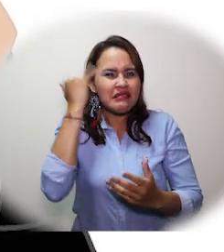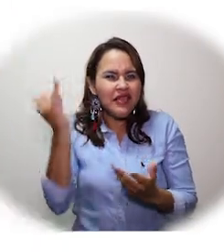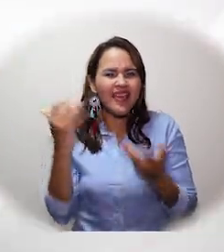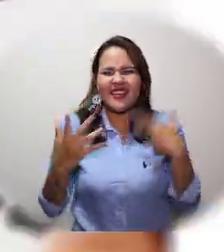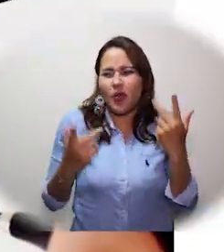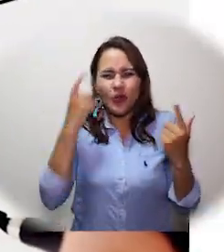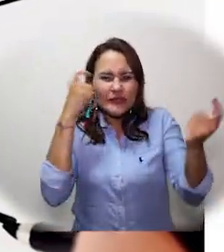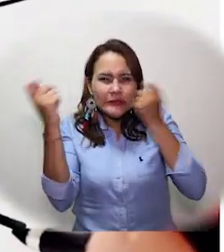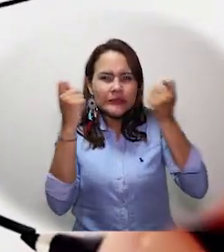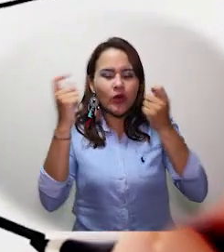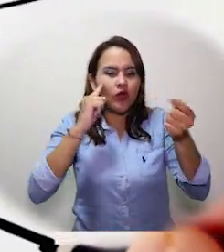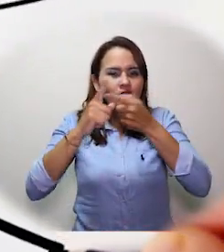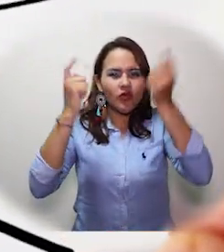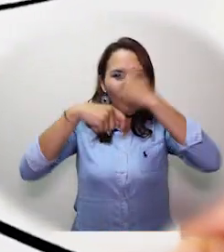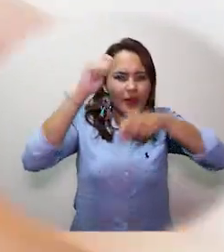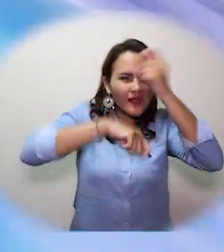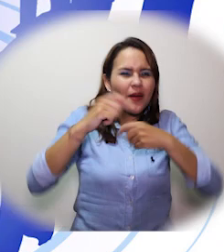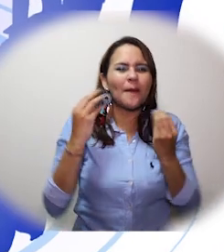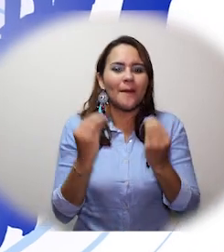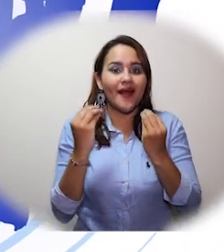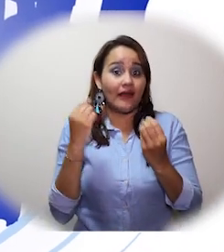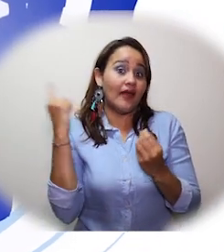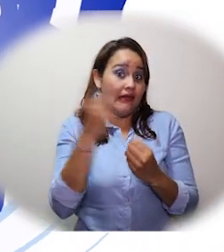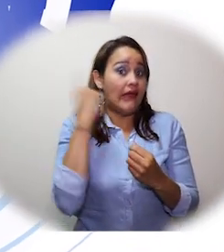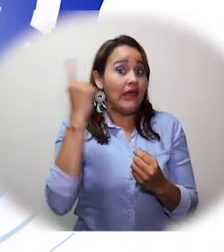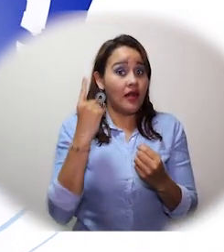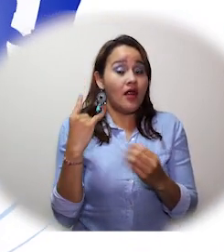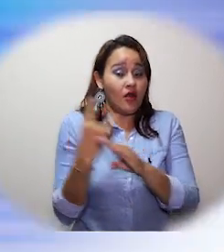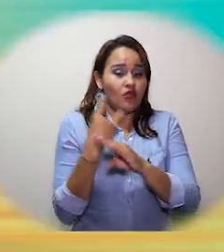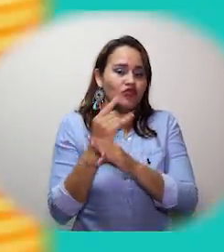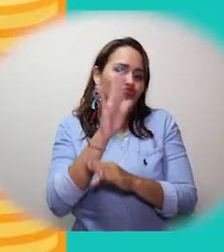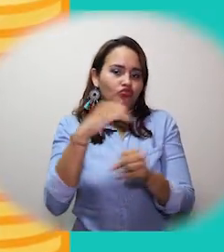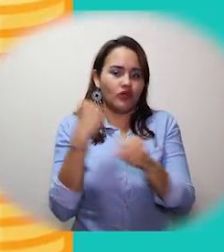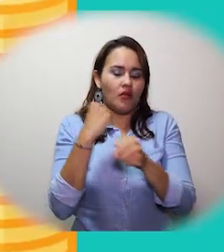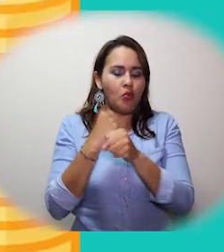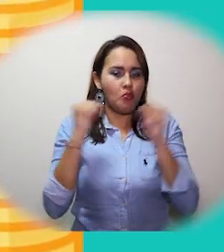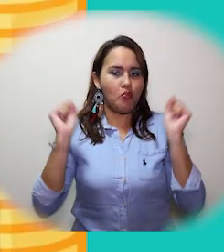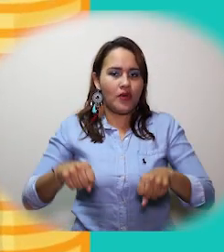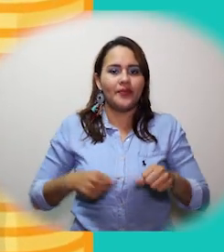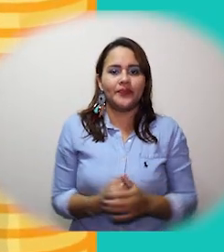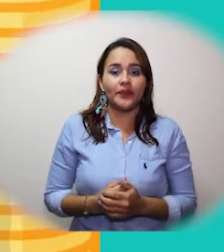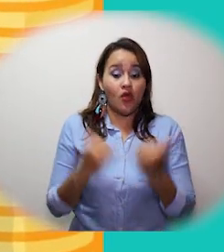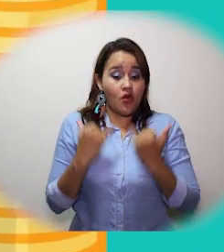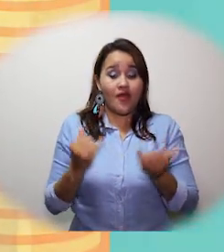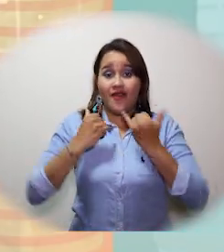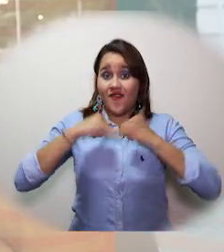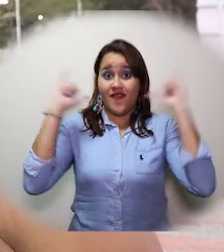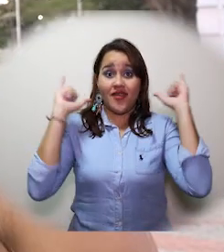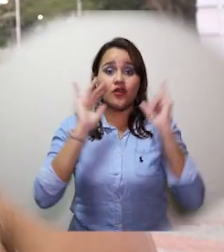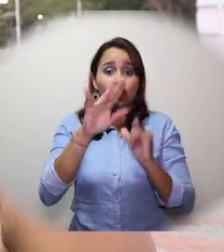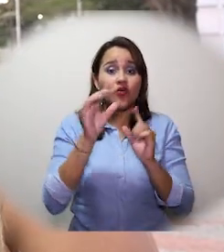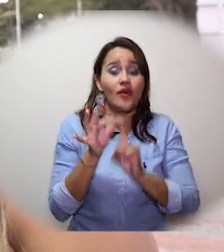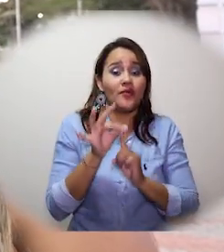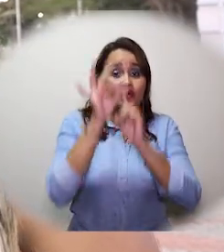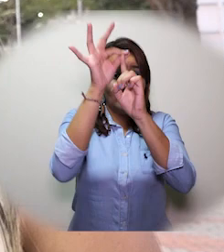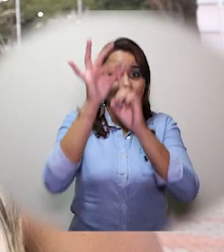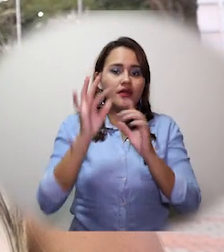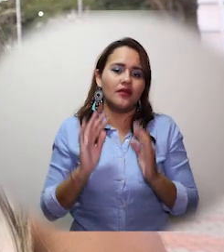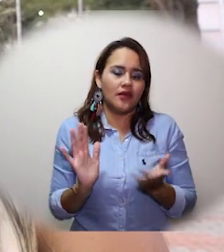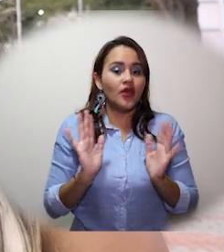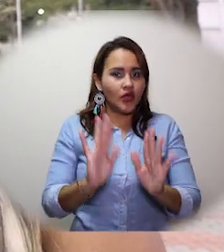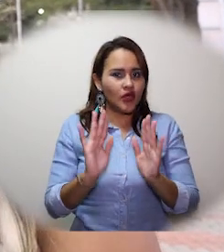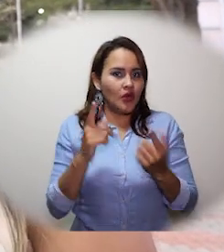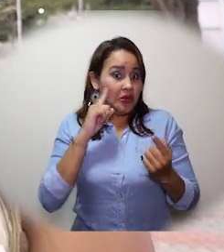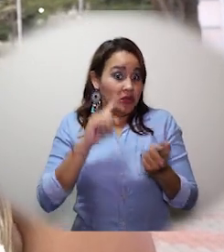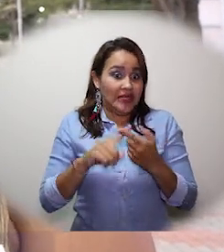soluciones creativas a través de herramientas y estrategias comerciales y de marketing que podrán aplicar en su campo laboral. Hoy concluyen la